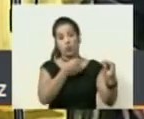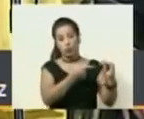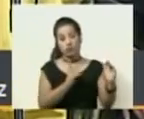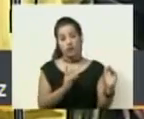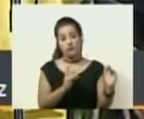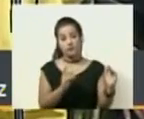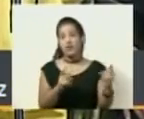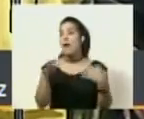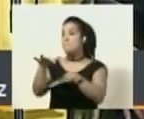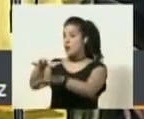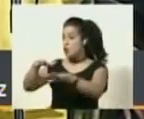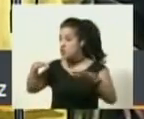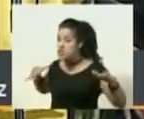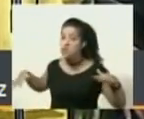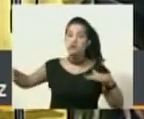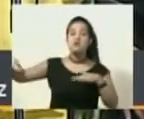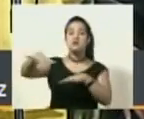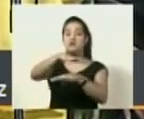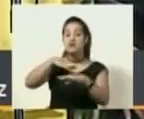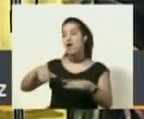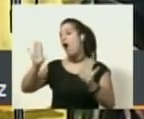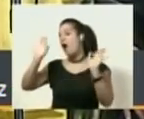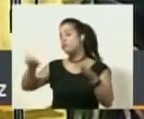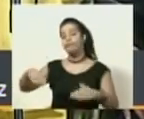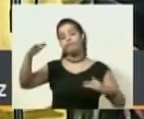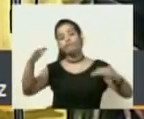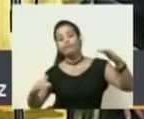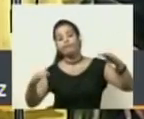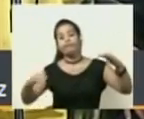único que tenga sea la necesidad.